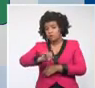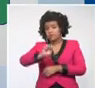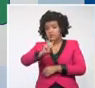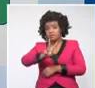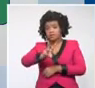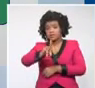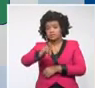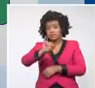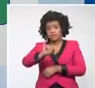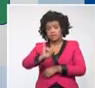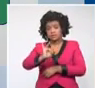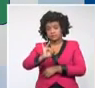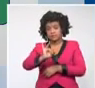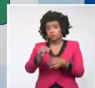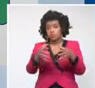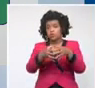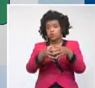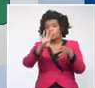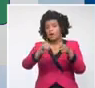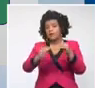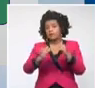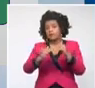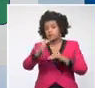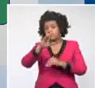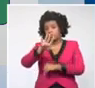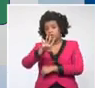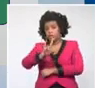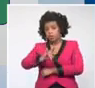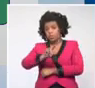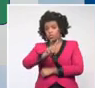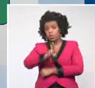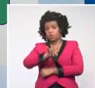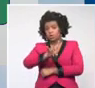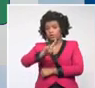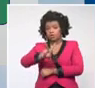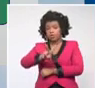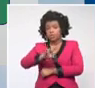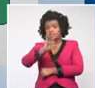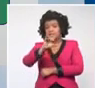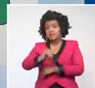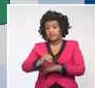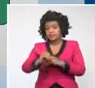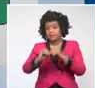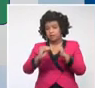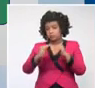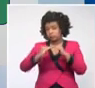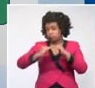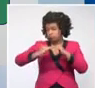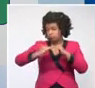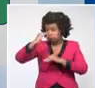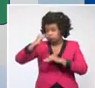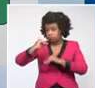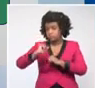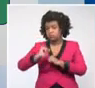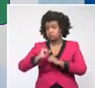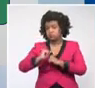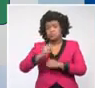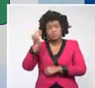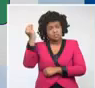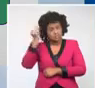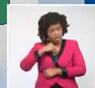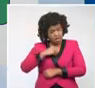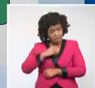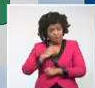40 a 59, 292 y 60 y más. Y no tengo que decir el riesgo que corren